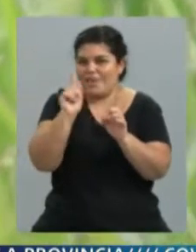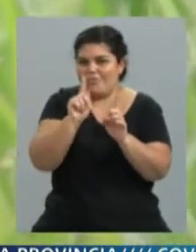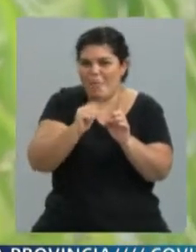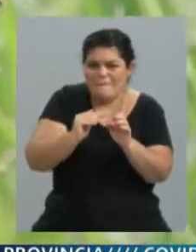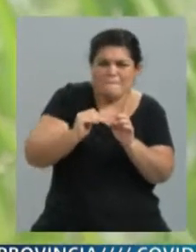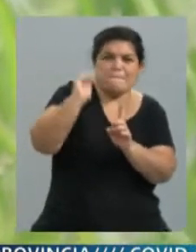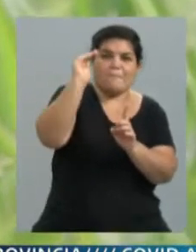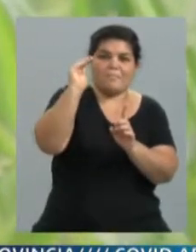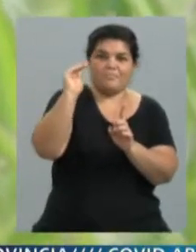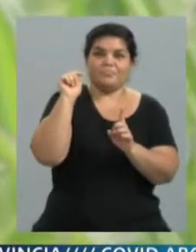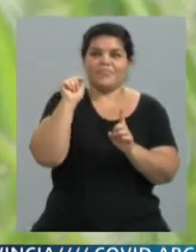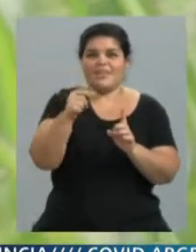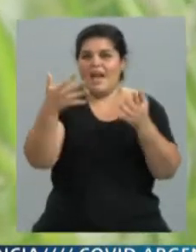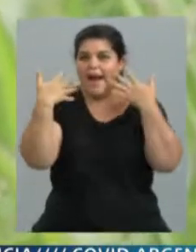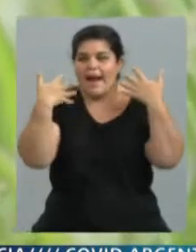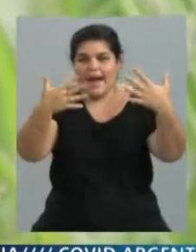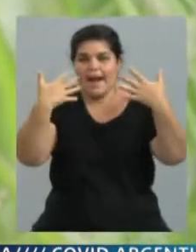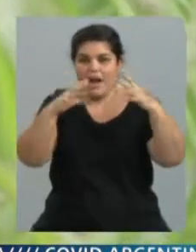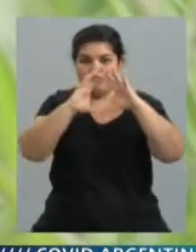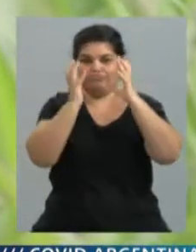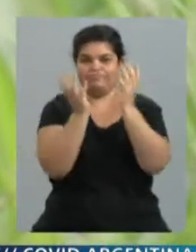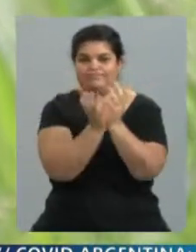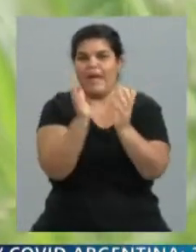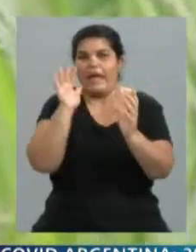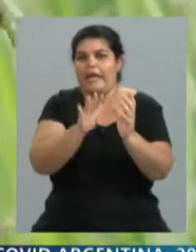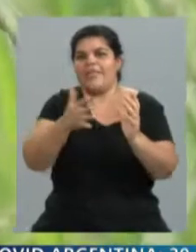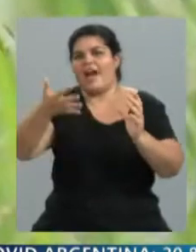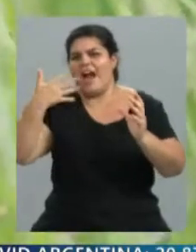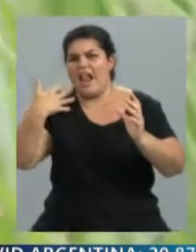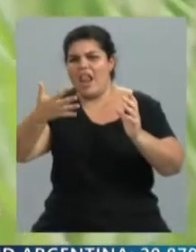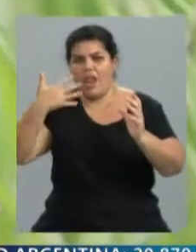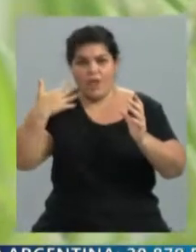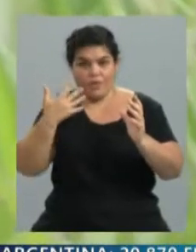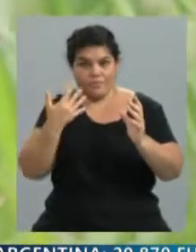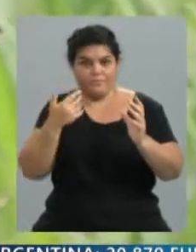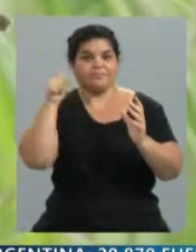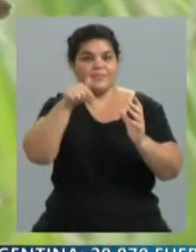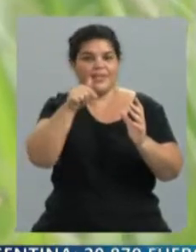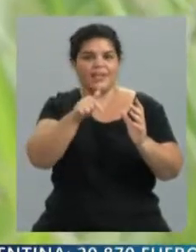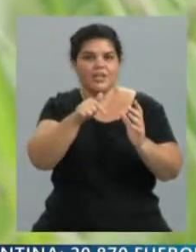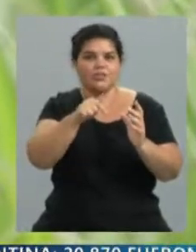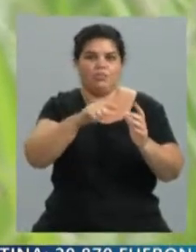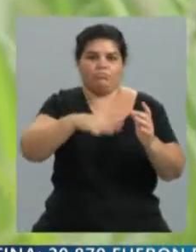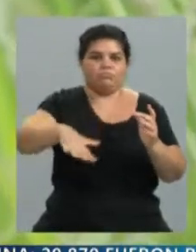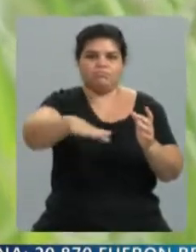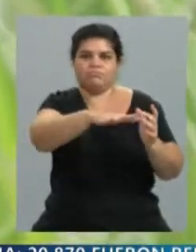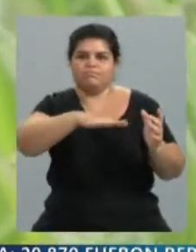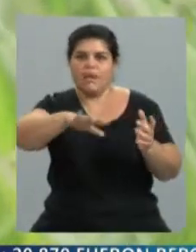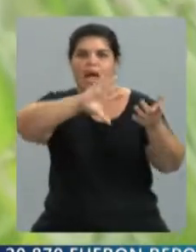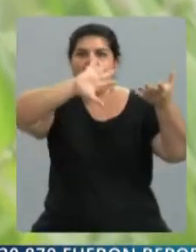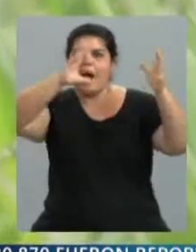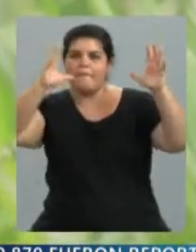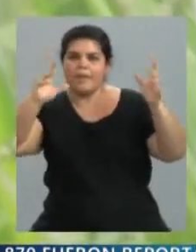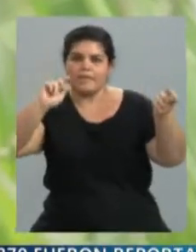y, por ende, el calentamiento global modifica, digamos, el resto de las condiciones ambientales